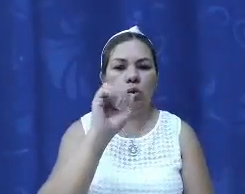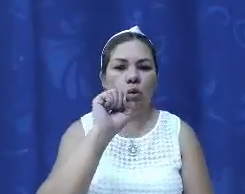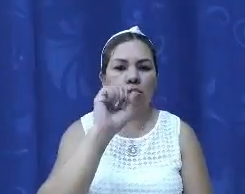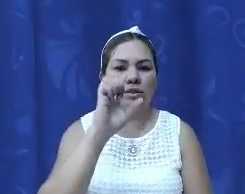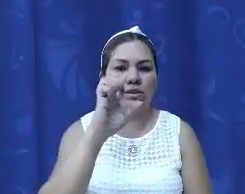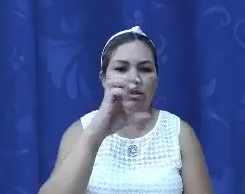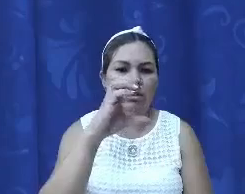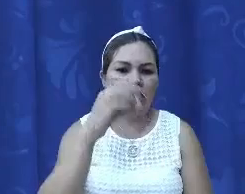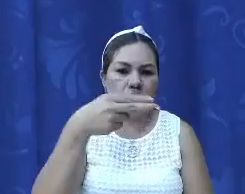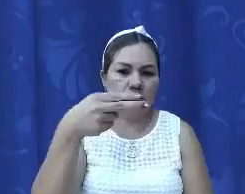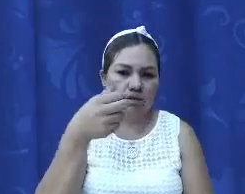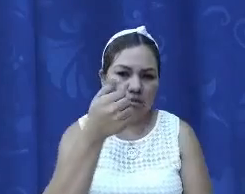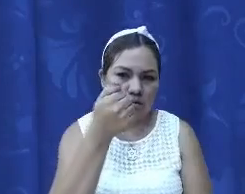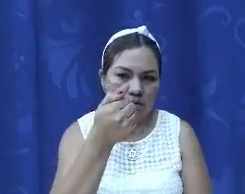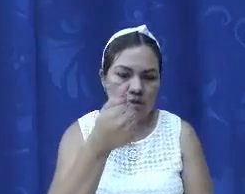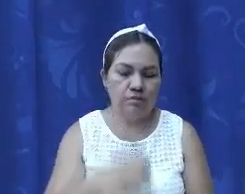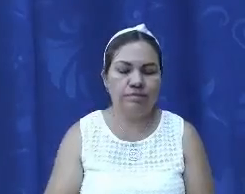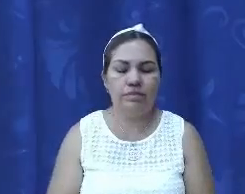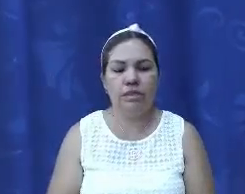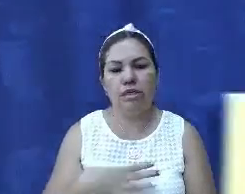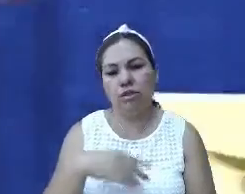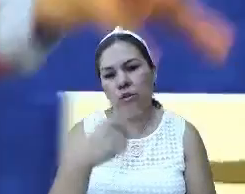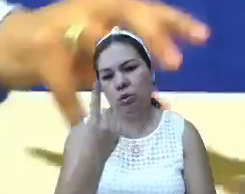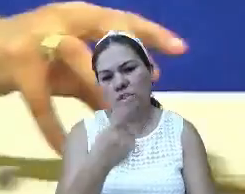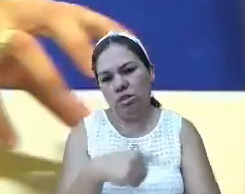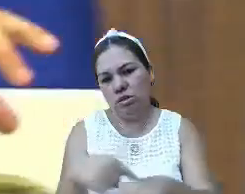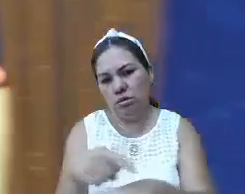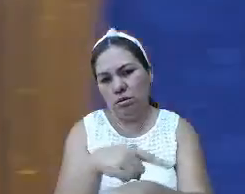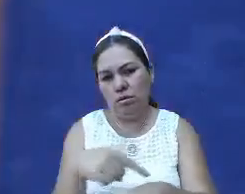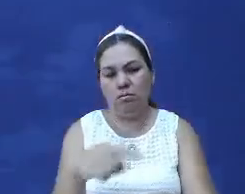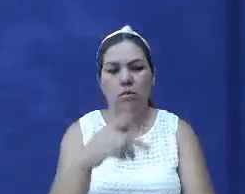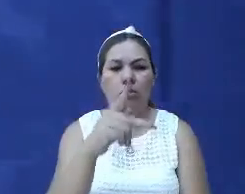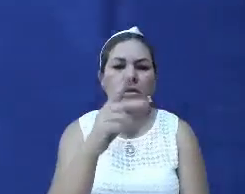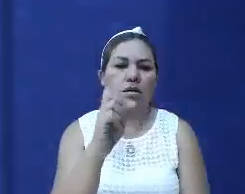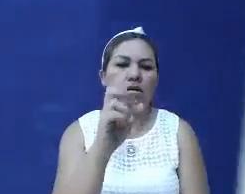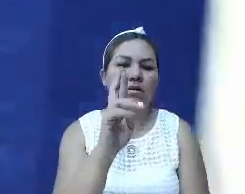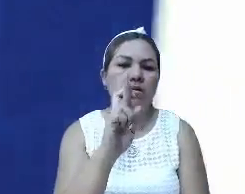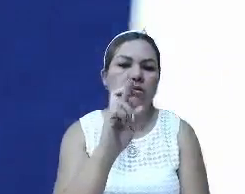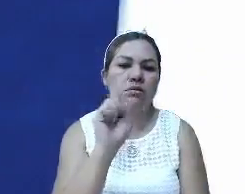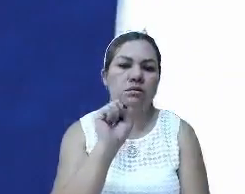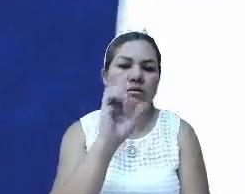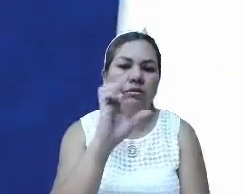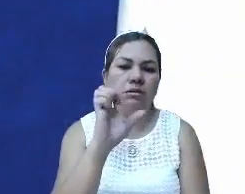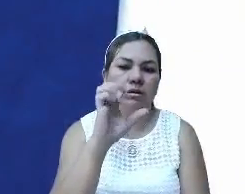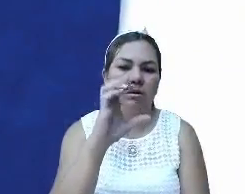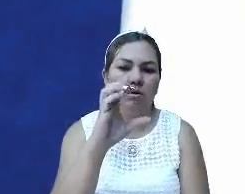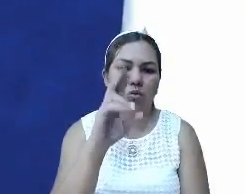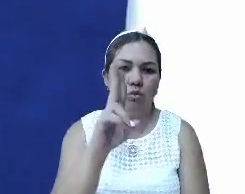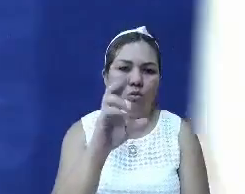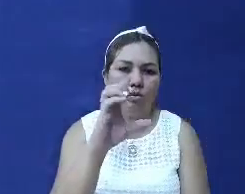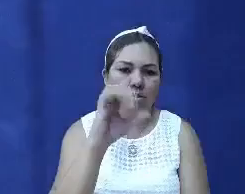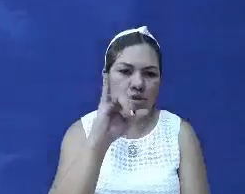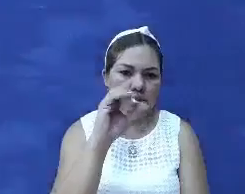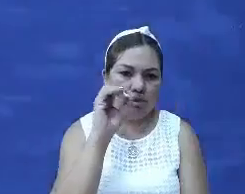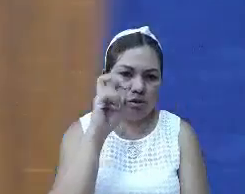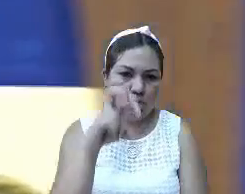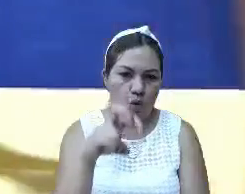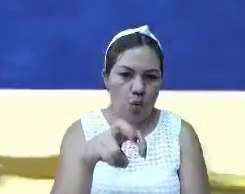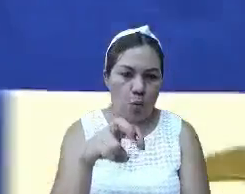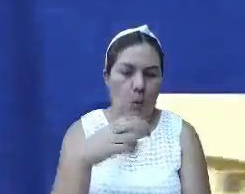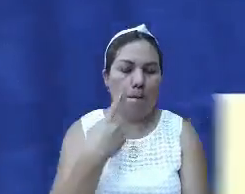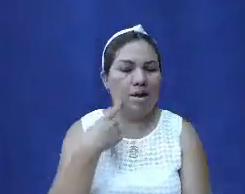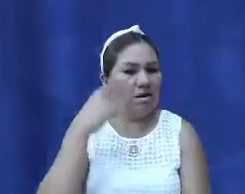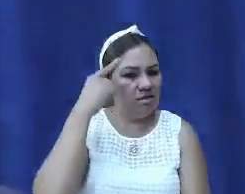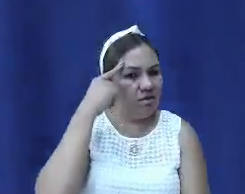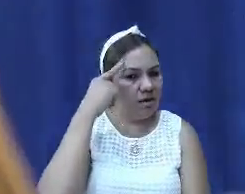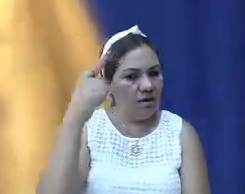Entonces estamos en un tiempo de persecución. El diablo sabe que dentro de la juventud que está